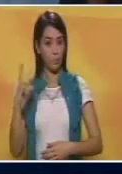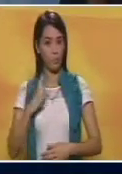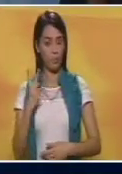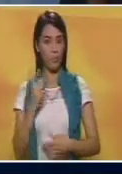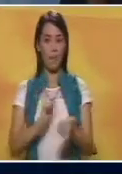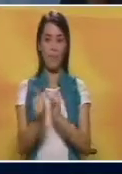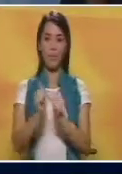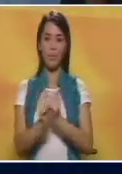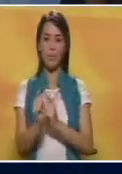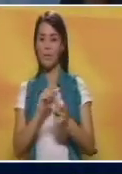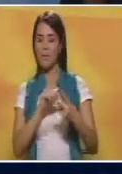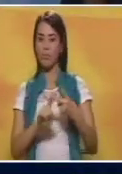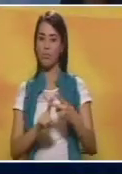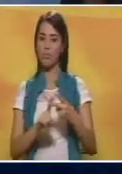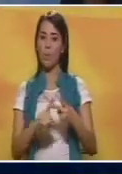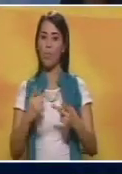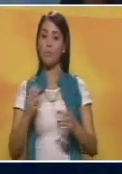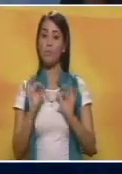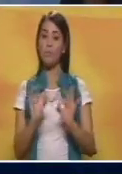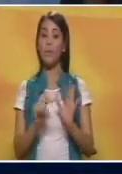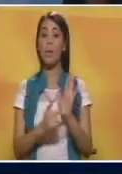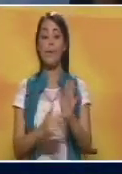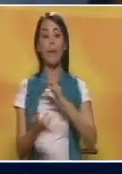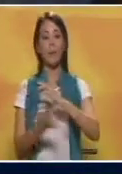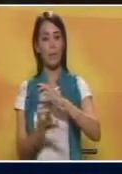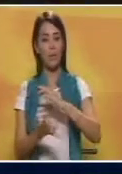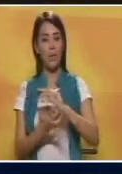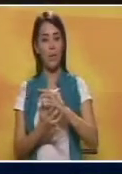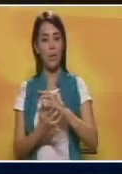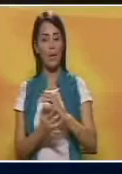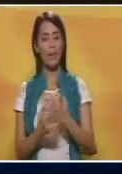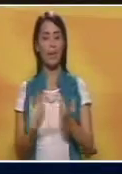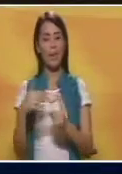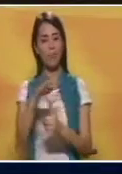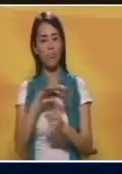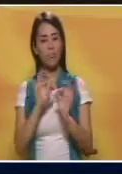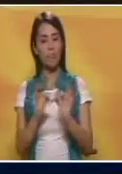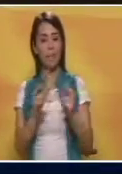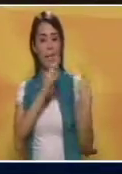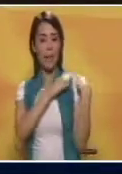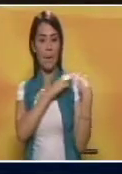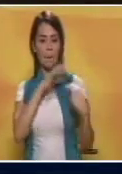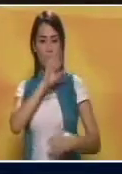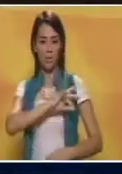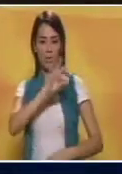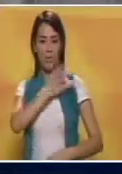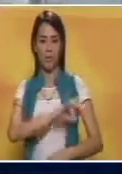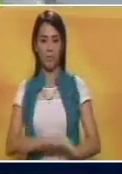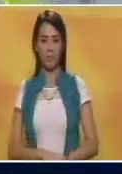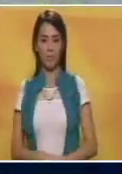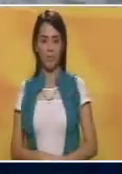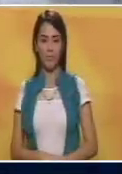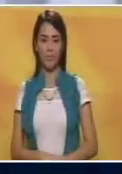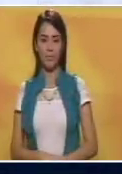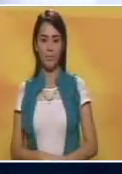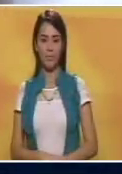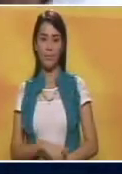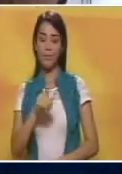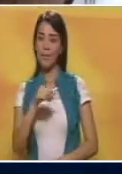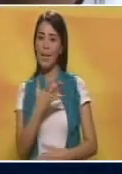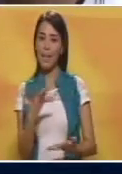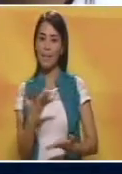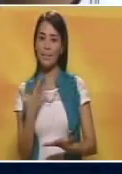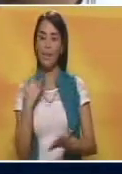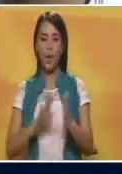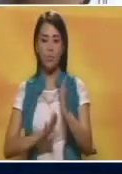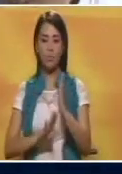deportiva ahora ella está apostando por la tecnología y el enfoque ambientalista y de responsabilidad social por the brass continúa ofrece